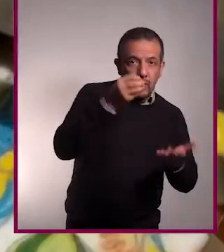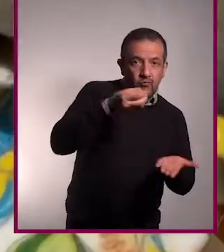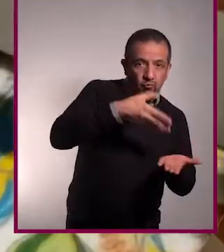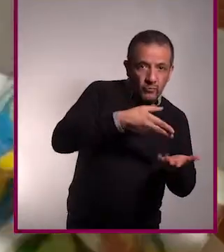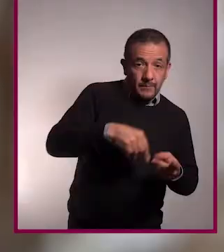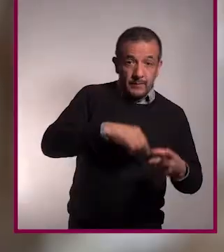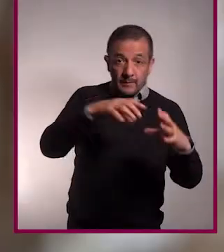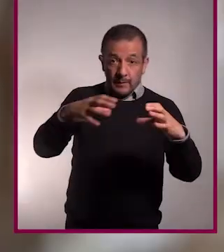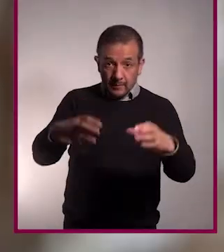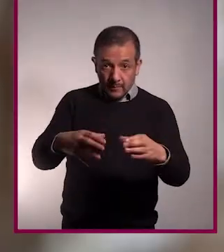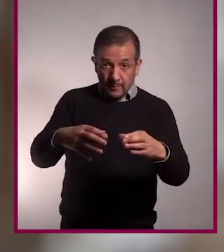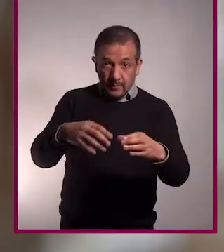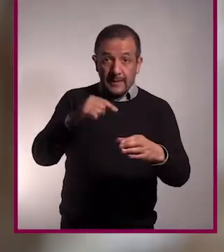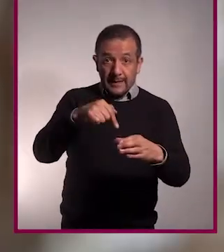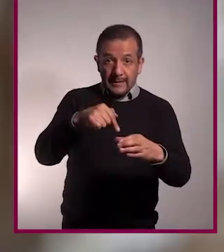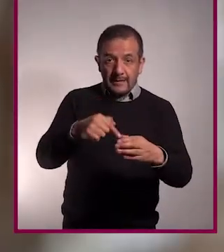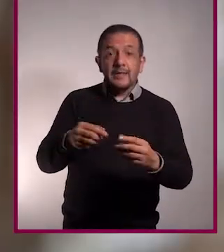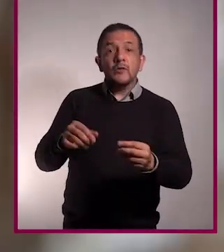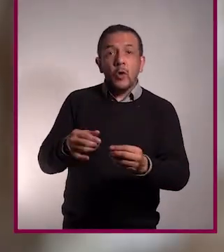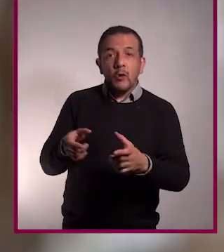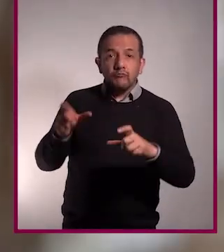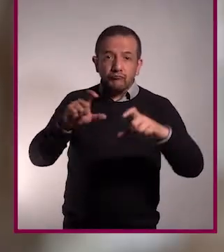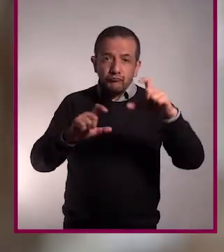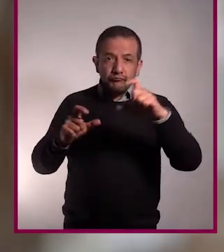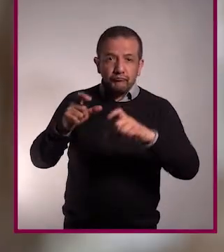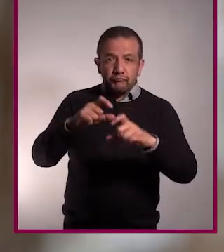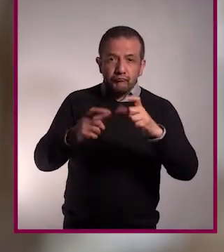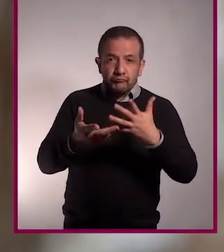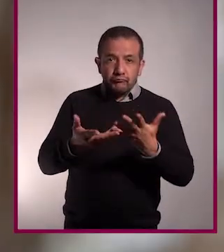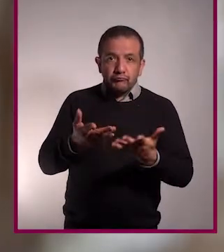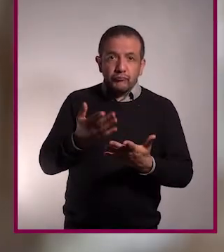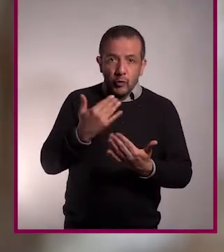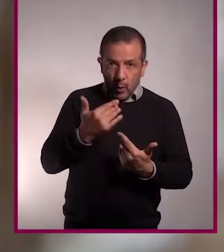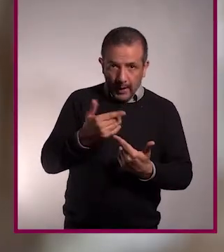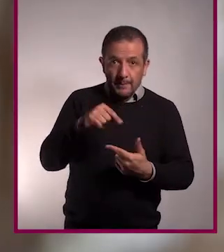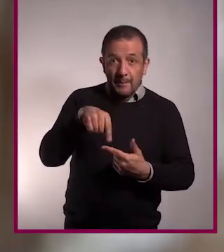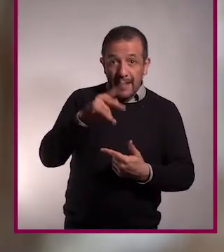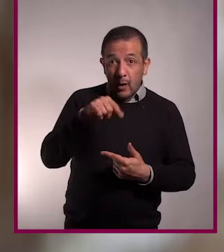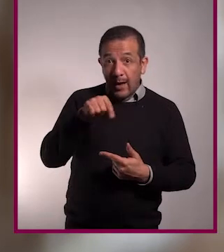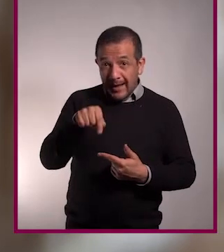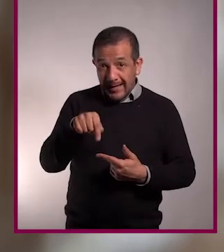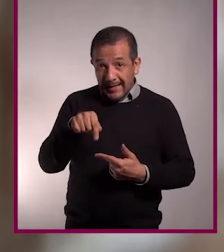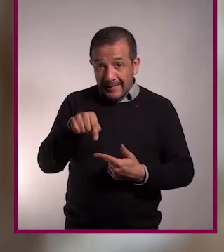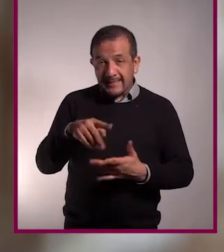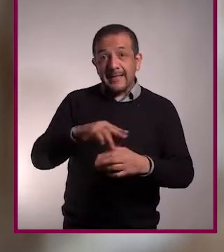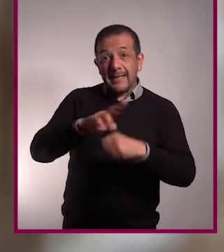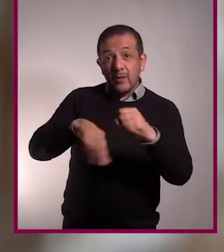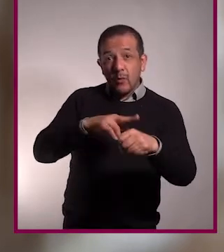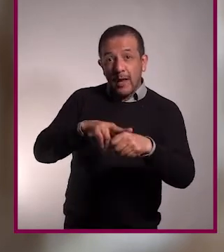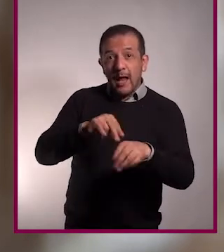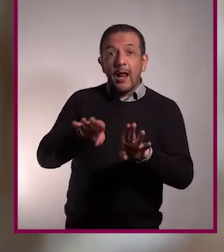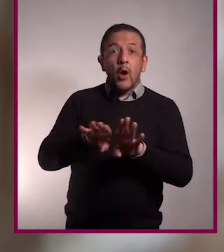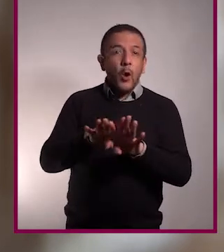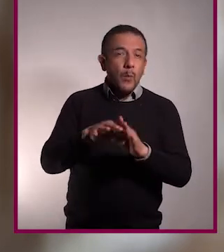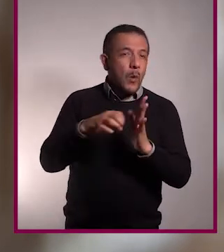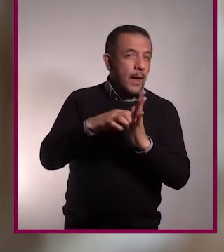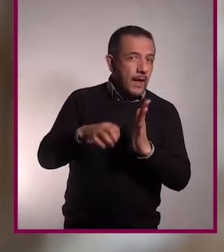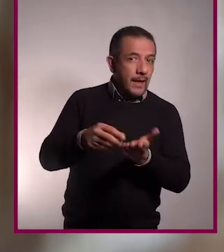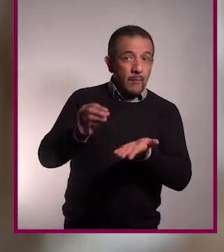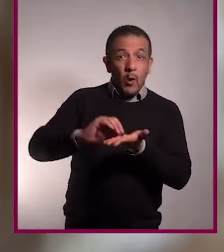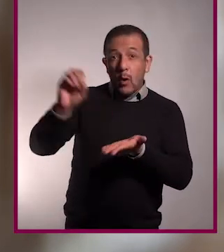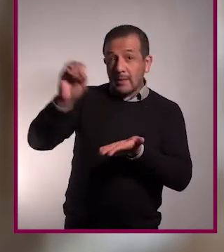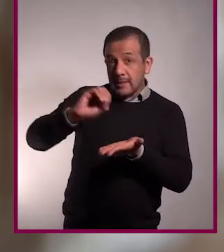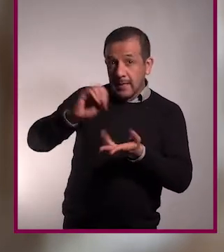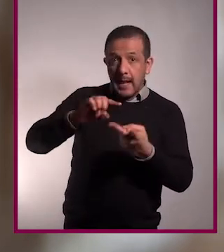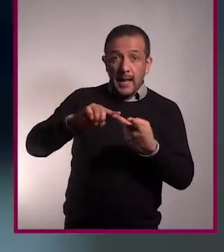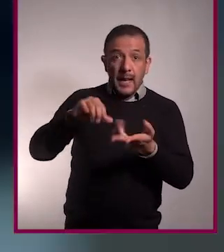sustancias añadidas. El segundo grupo son los ingredientes culinarios, sustancias extraídas de otros alimentos o de la